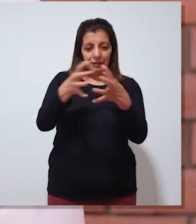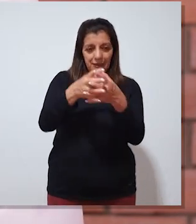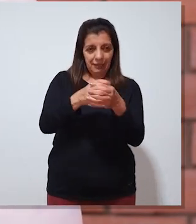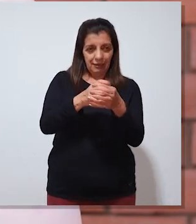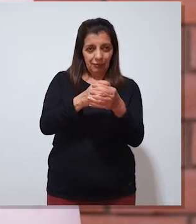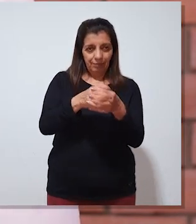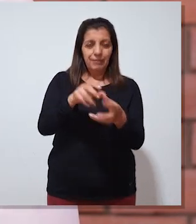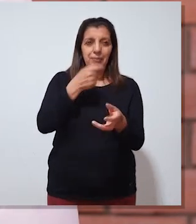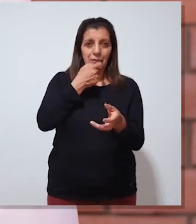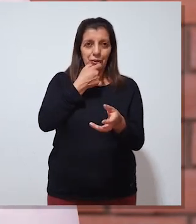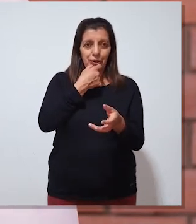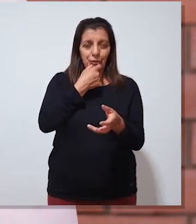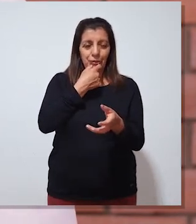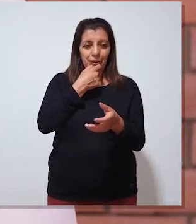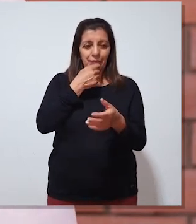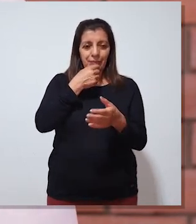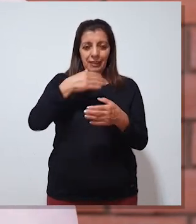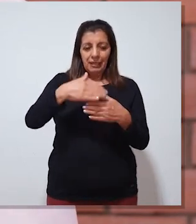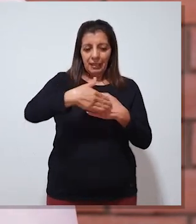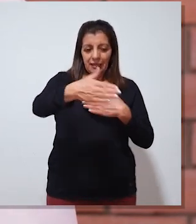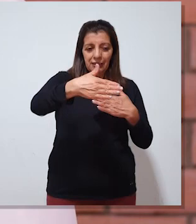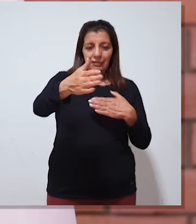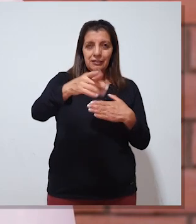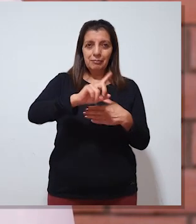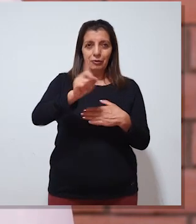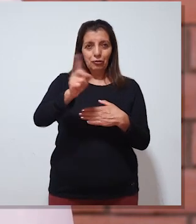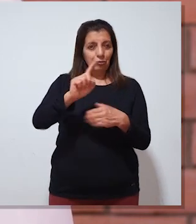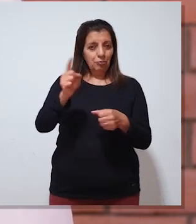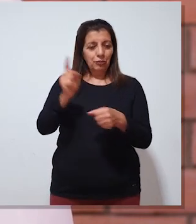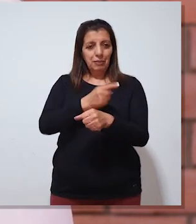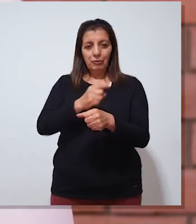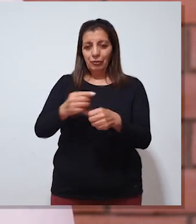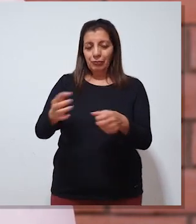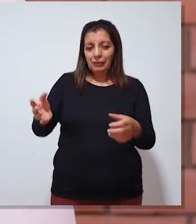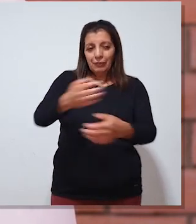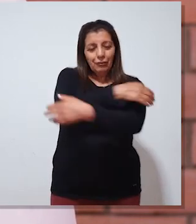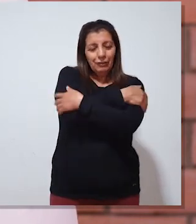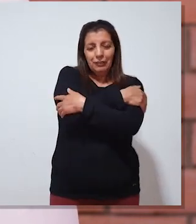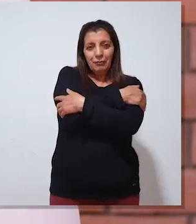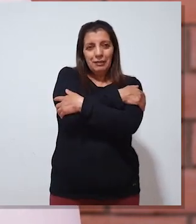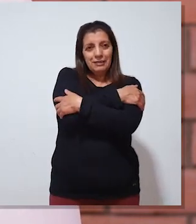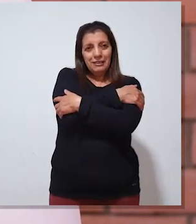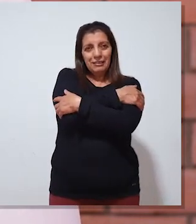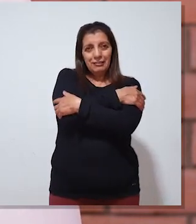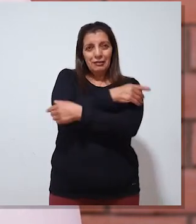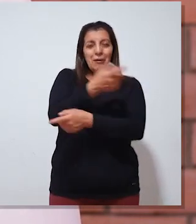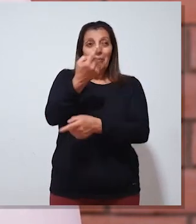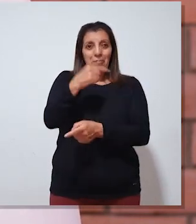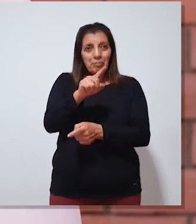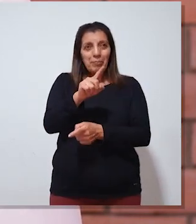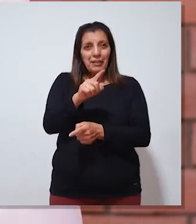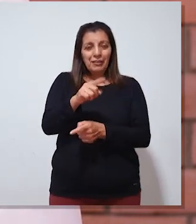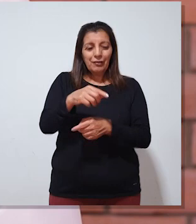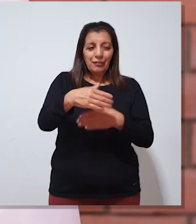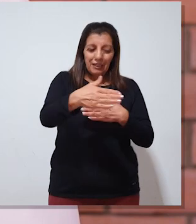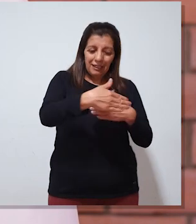el aislamiento nos privaban del abrazo y los encuentros, pero la lógica de la comunión y la cercanía